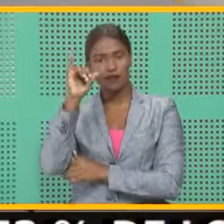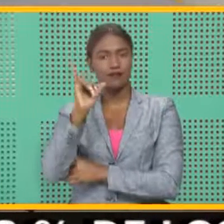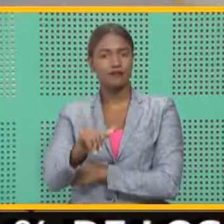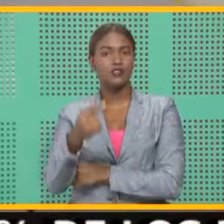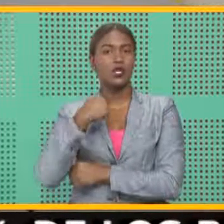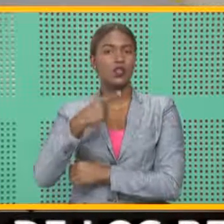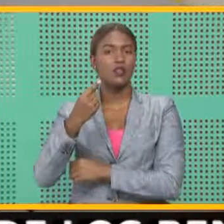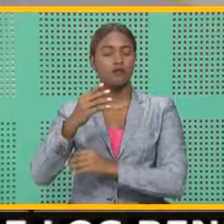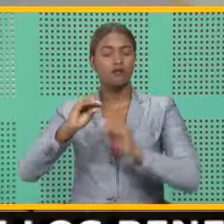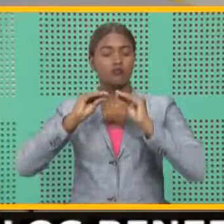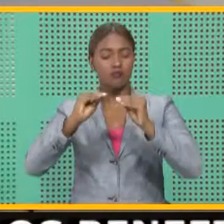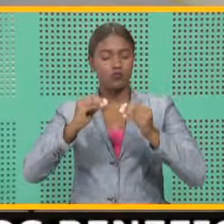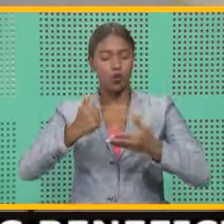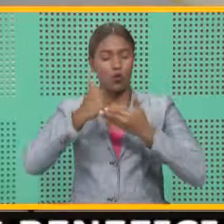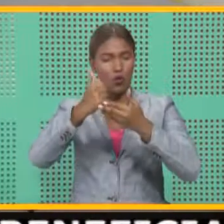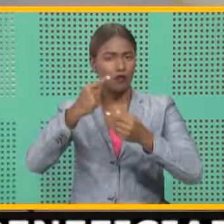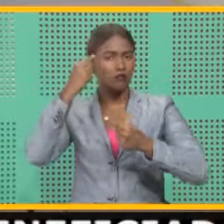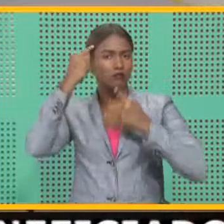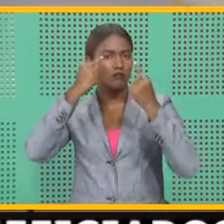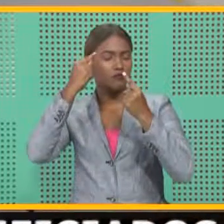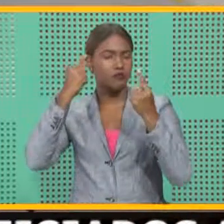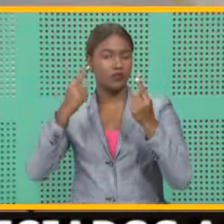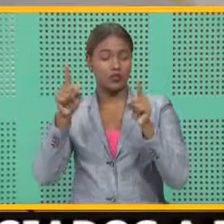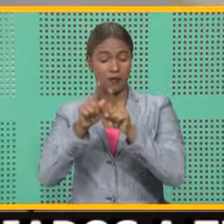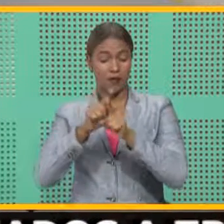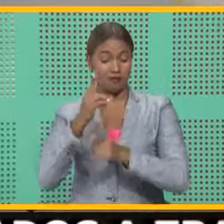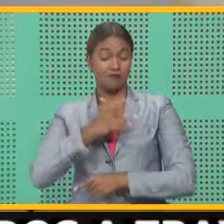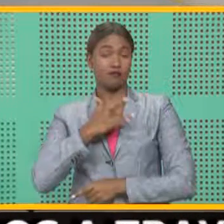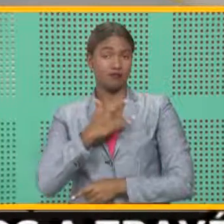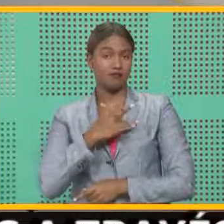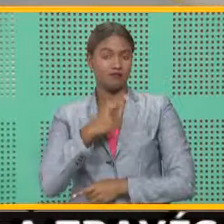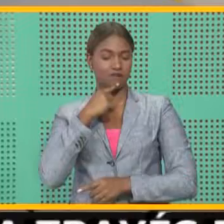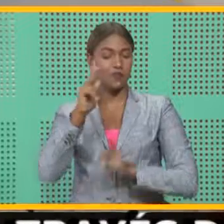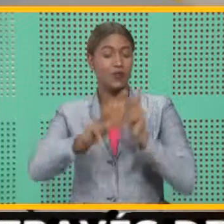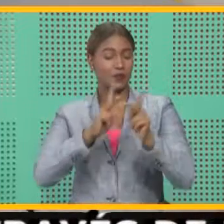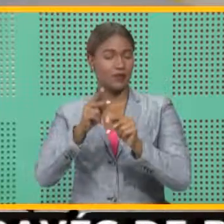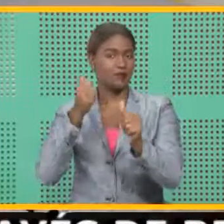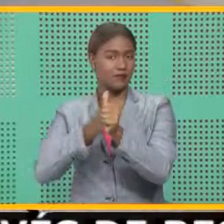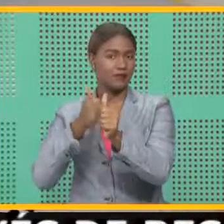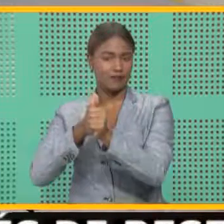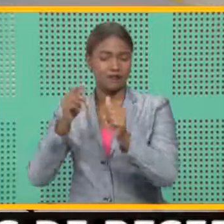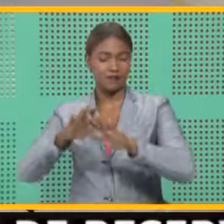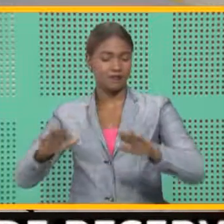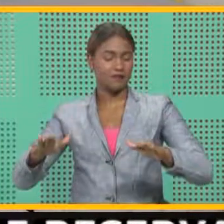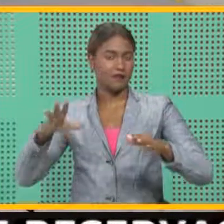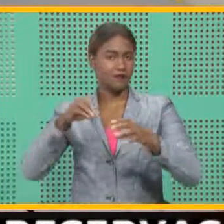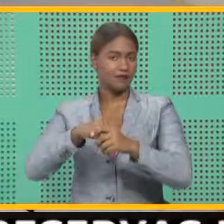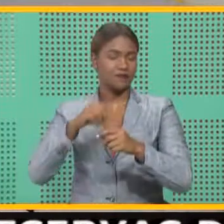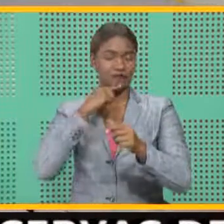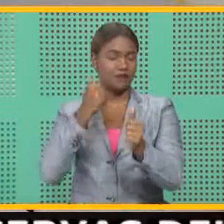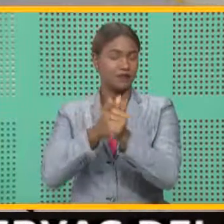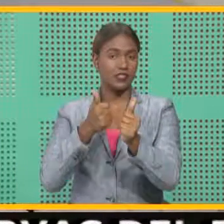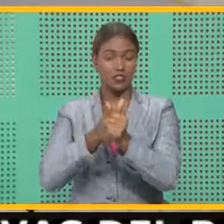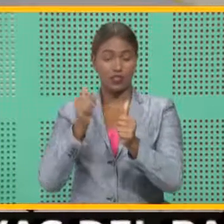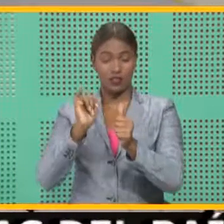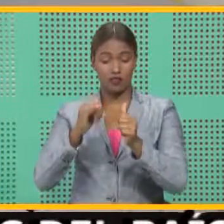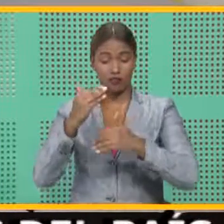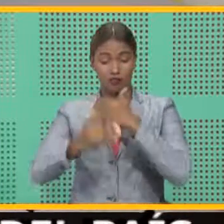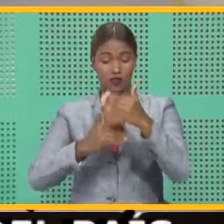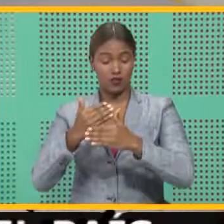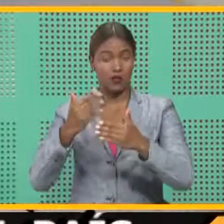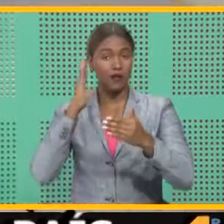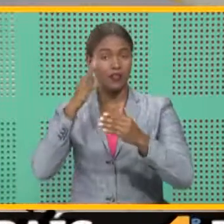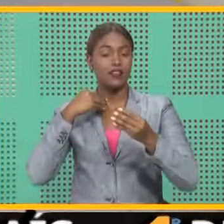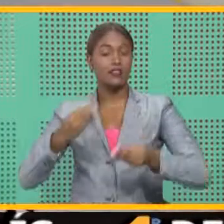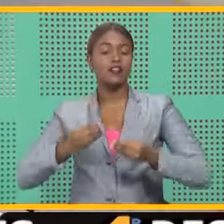estamos cultivando las mentes y los espíritus de la gente, de los niños, de esa base social. Esta va a ser